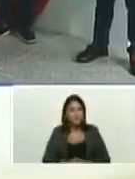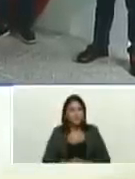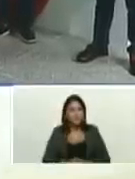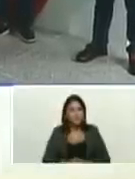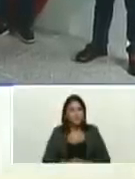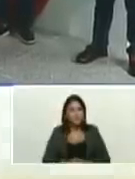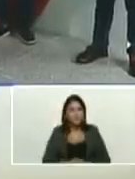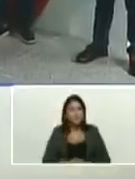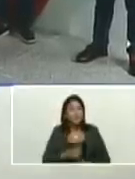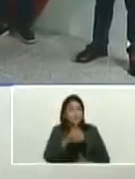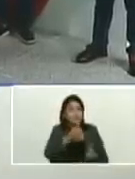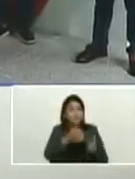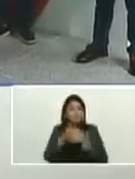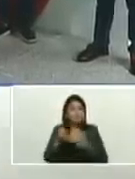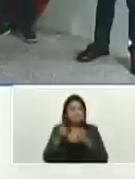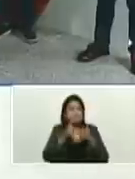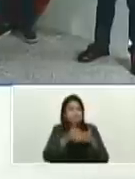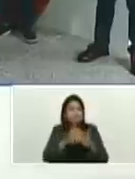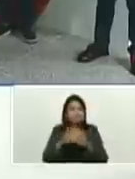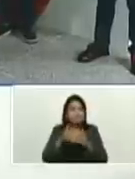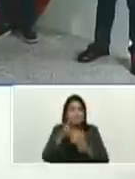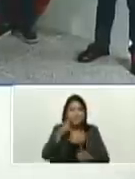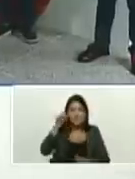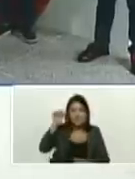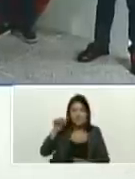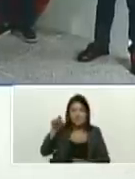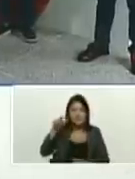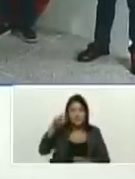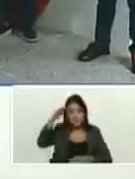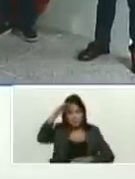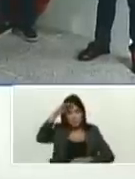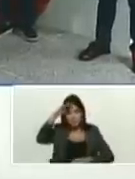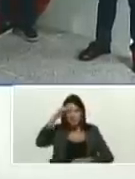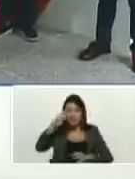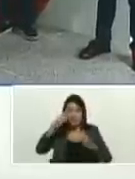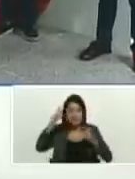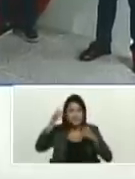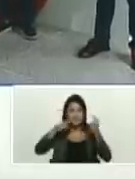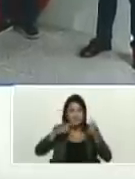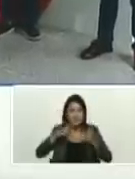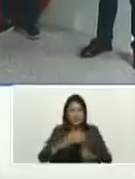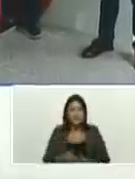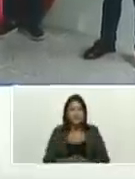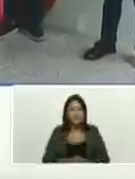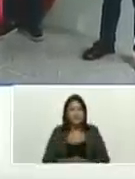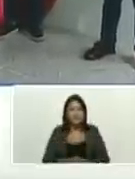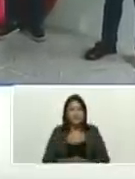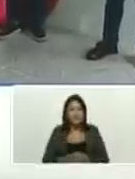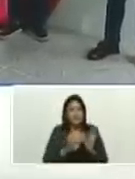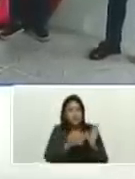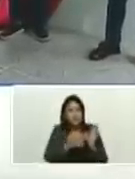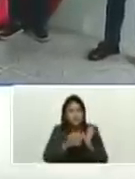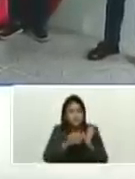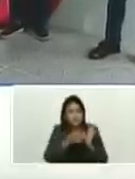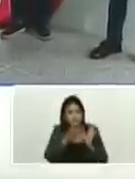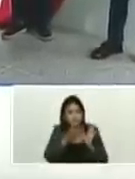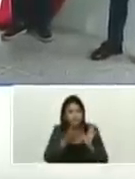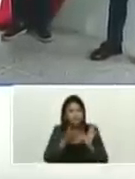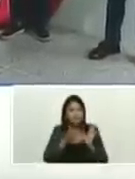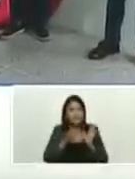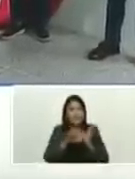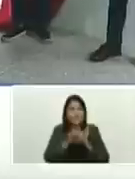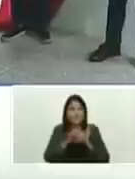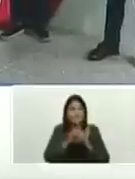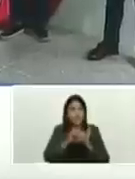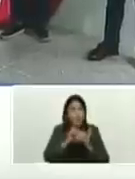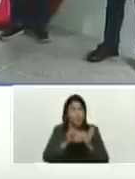Qué bueno ver esa imagen del comandante Chávez ahí presidiendo un centro educativo totalmente